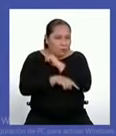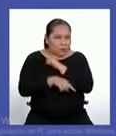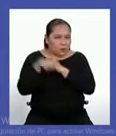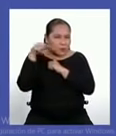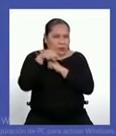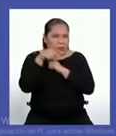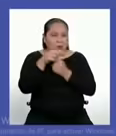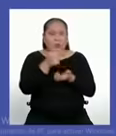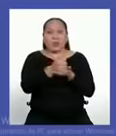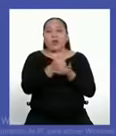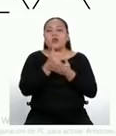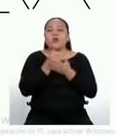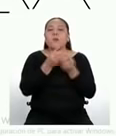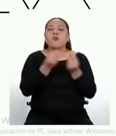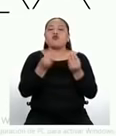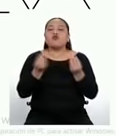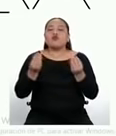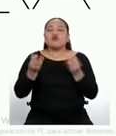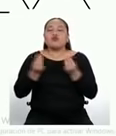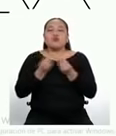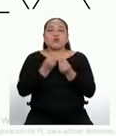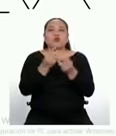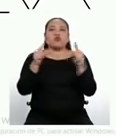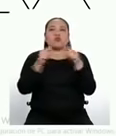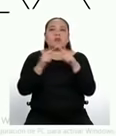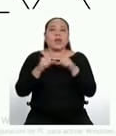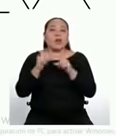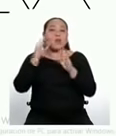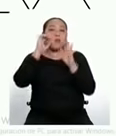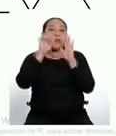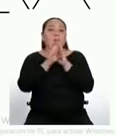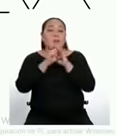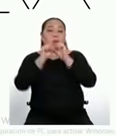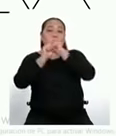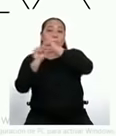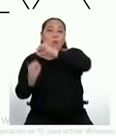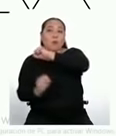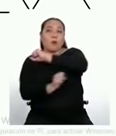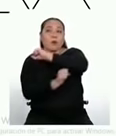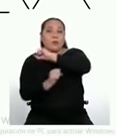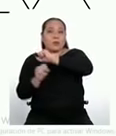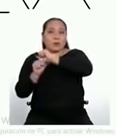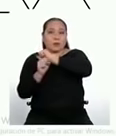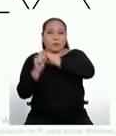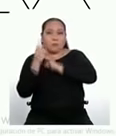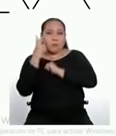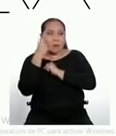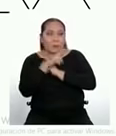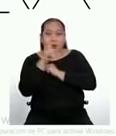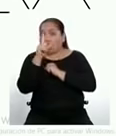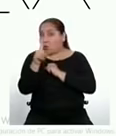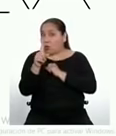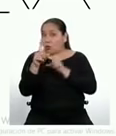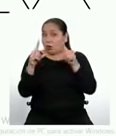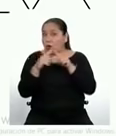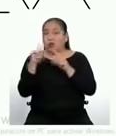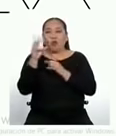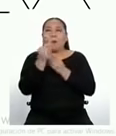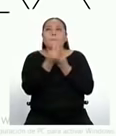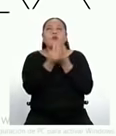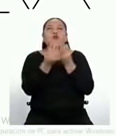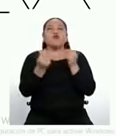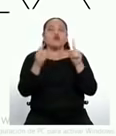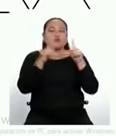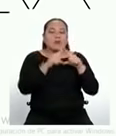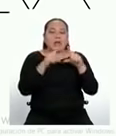ayuda un conjunto de triángulos. Por ejemplo, veremos en un puente, no vemos un triángulo, vemos varios triángulos. ¿Y